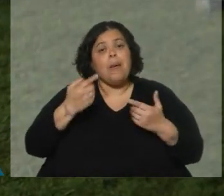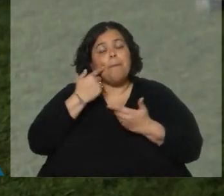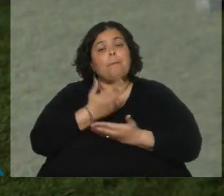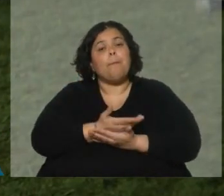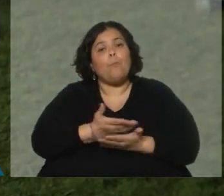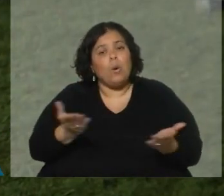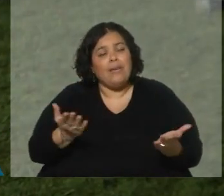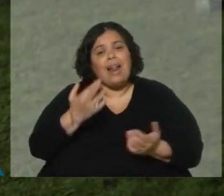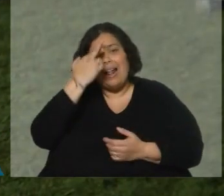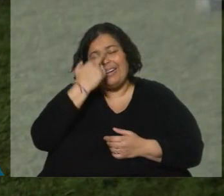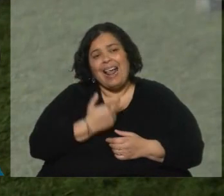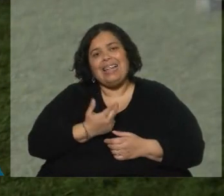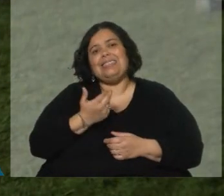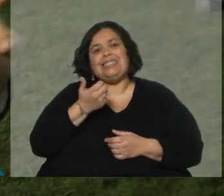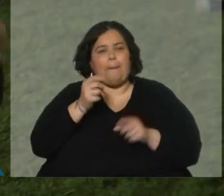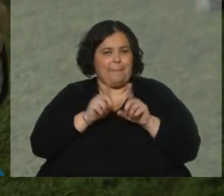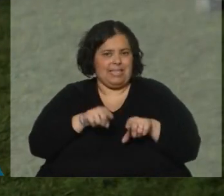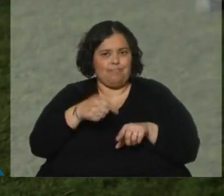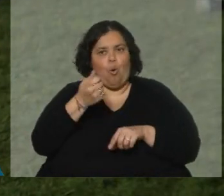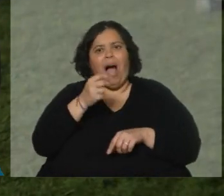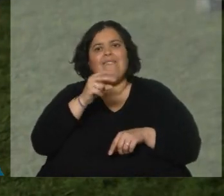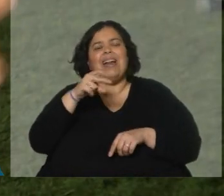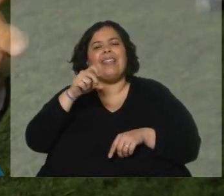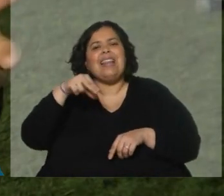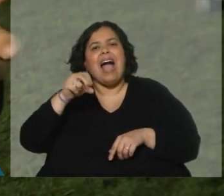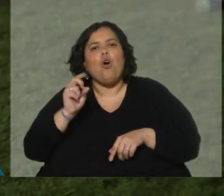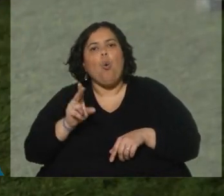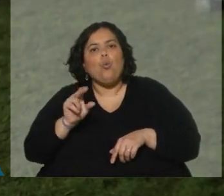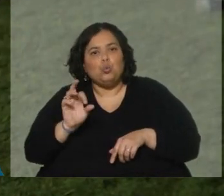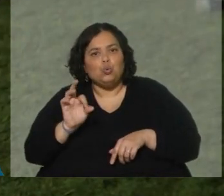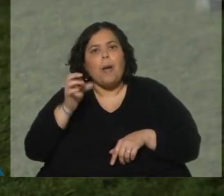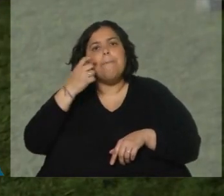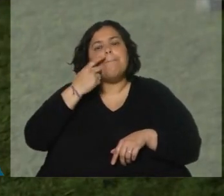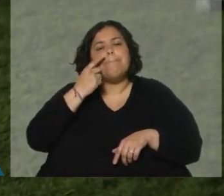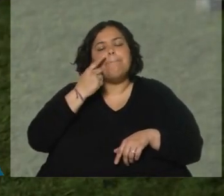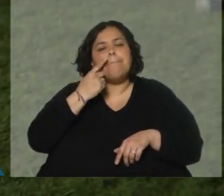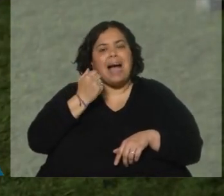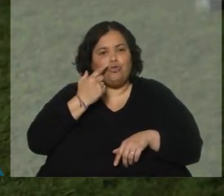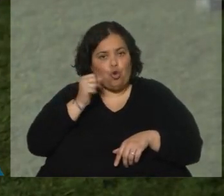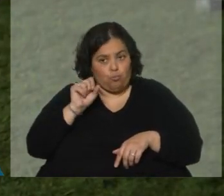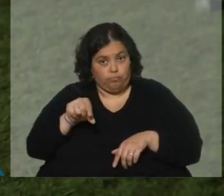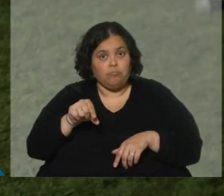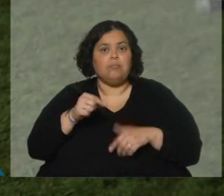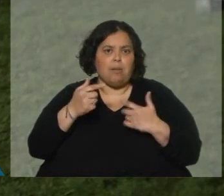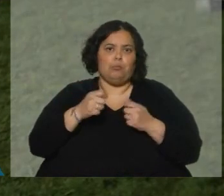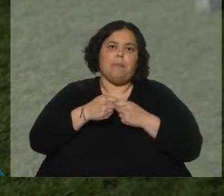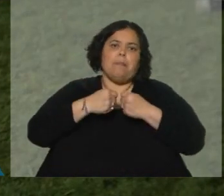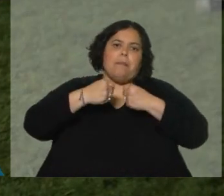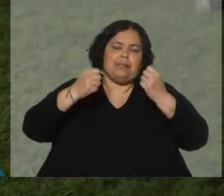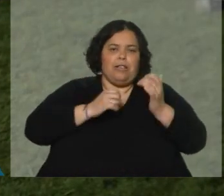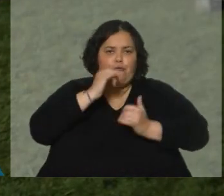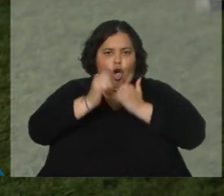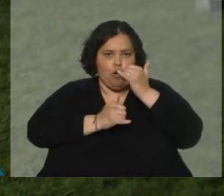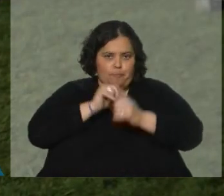presencia de la raza aberdinangus Machos Así que seguramente vamos a estar ampliando la información mañana